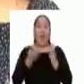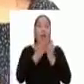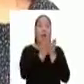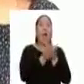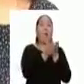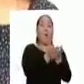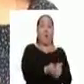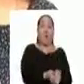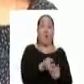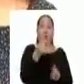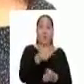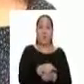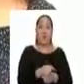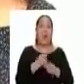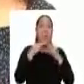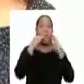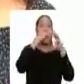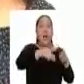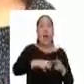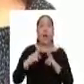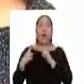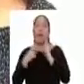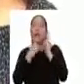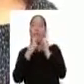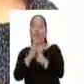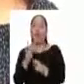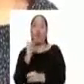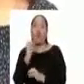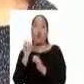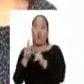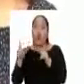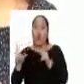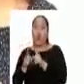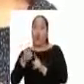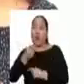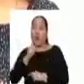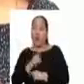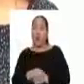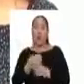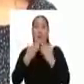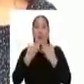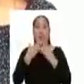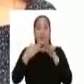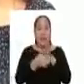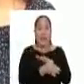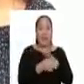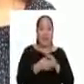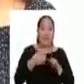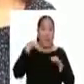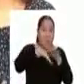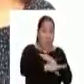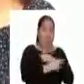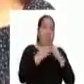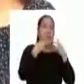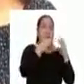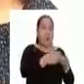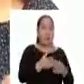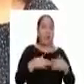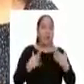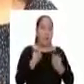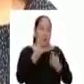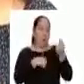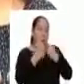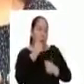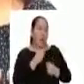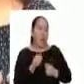Perú se realiza por el mar, ríos navegables y lagos. Gracias al acceso al mar, se pueden exportar o importar productos.